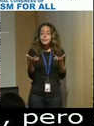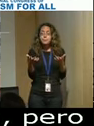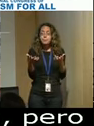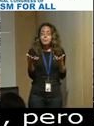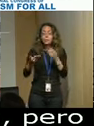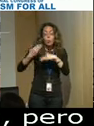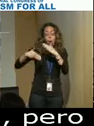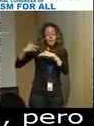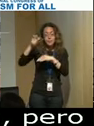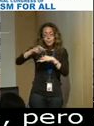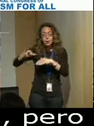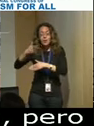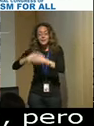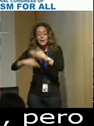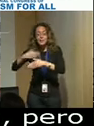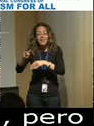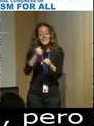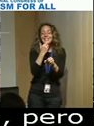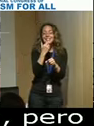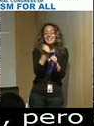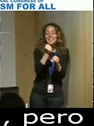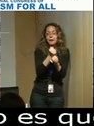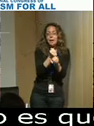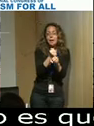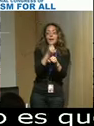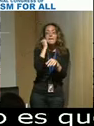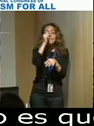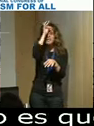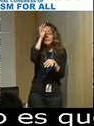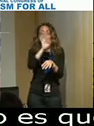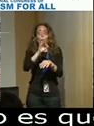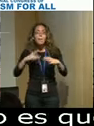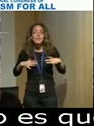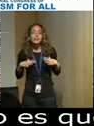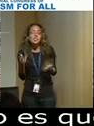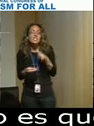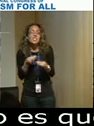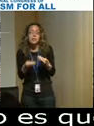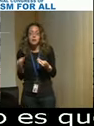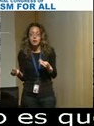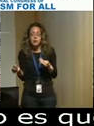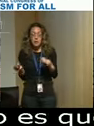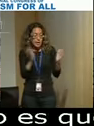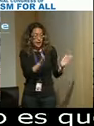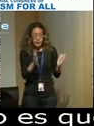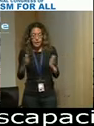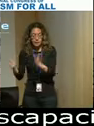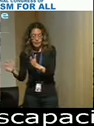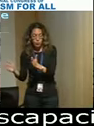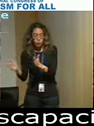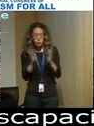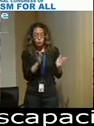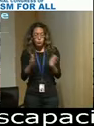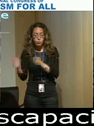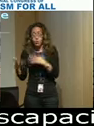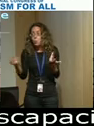pasaba cuando una persona con discapacidad, aunque trabaje, qué hace el fin de semana y qué hace en el periodo vacacional. Es decir, qué hace en los momentos o espacios